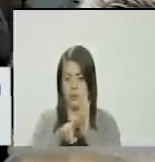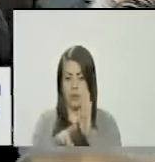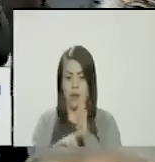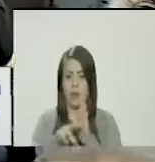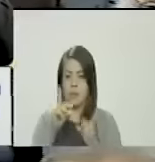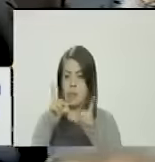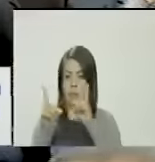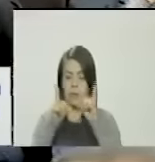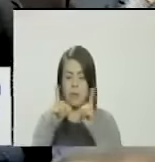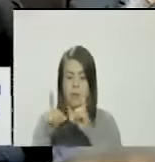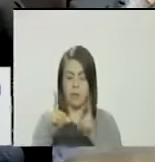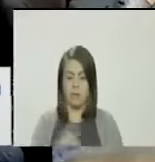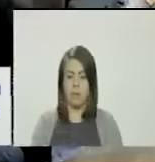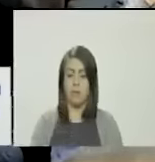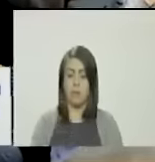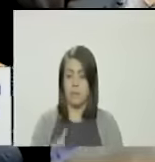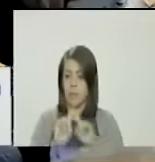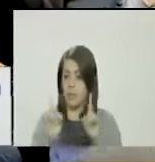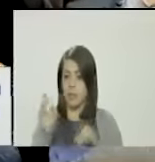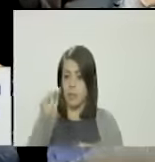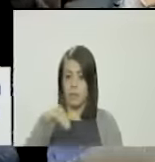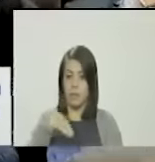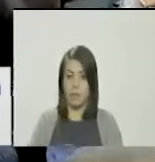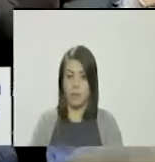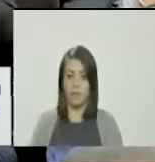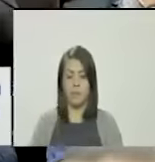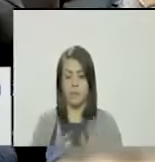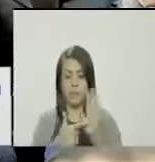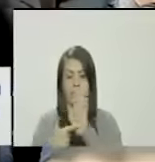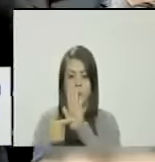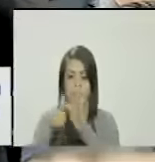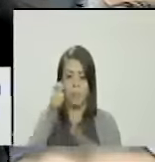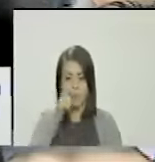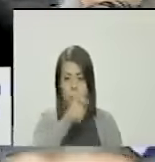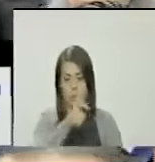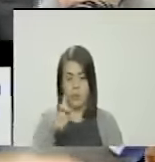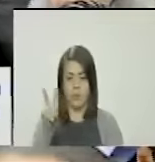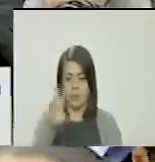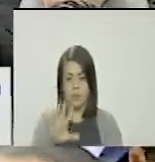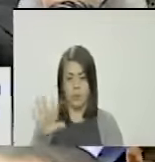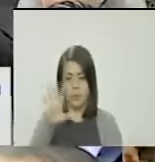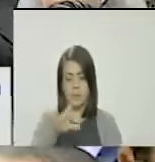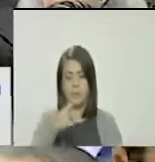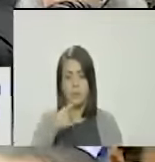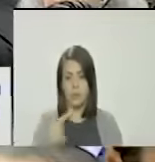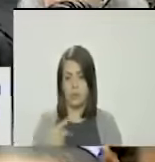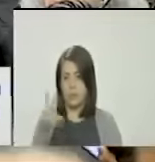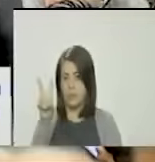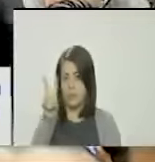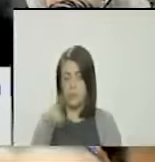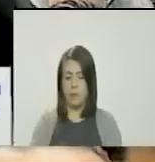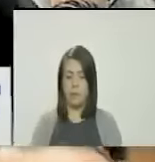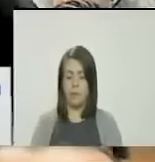interior y de debate, pero sobre todo mostrándole al pueblo de Venezuela y hablándole con la verdad,